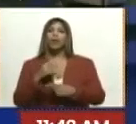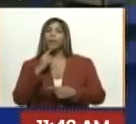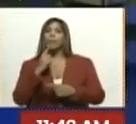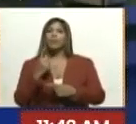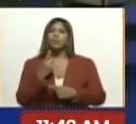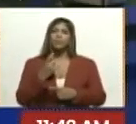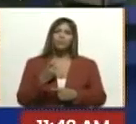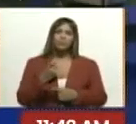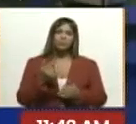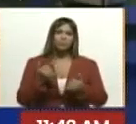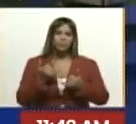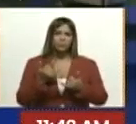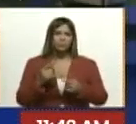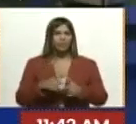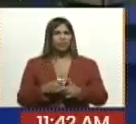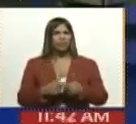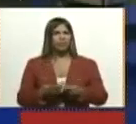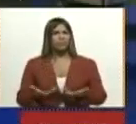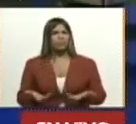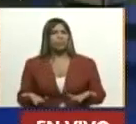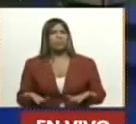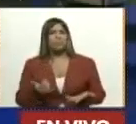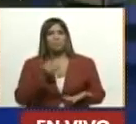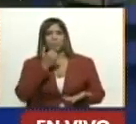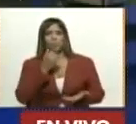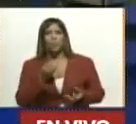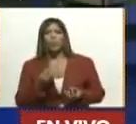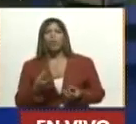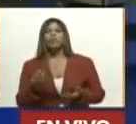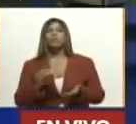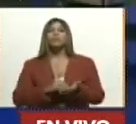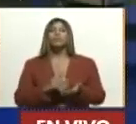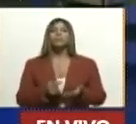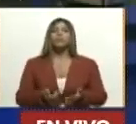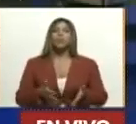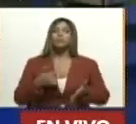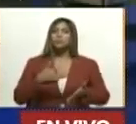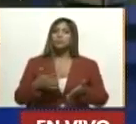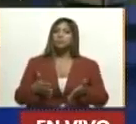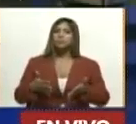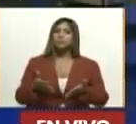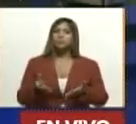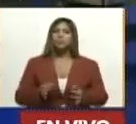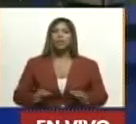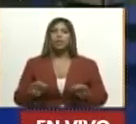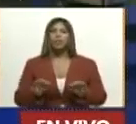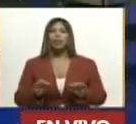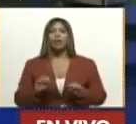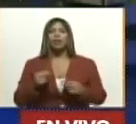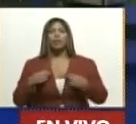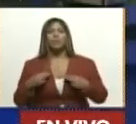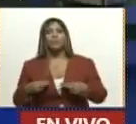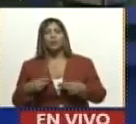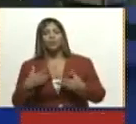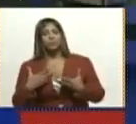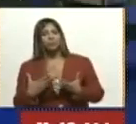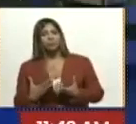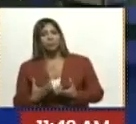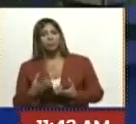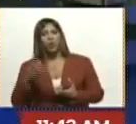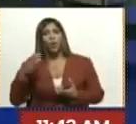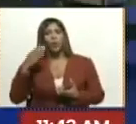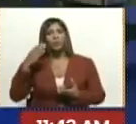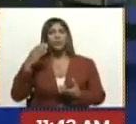ser humano, ¿y entonces qué? ¿Cuántas veces más he de ganar? El ser humano afligido y ahora sin su